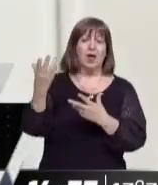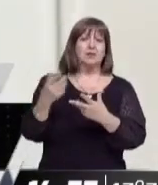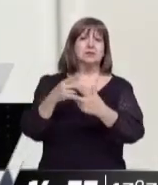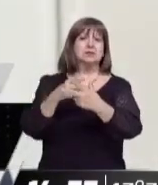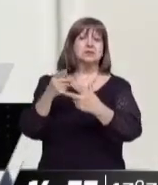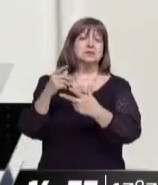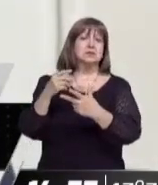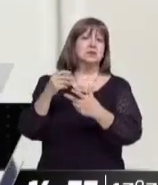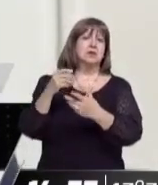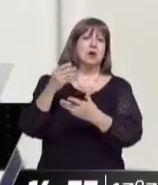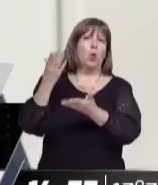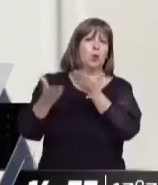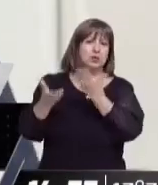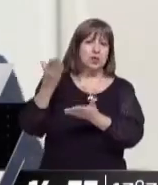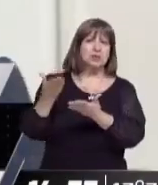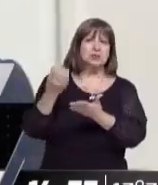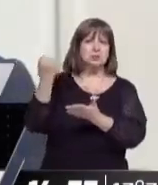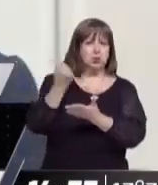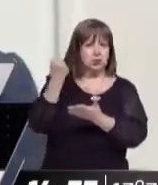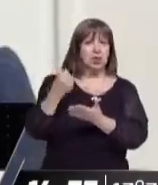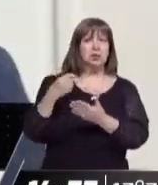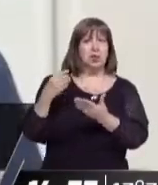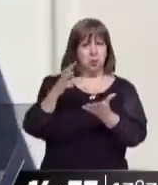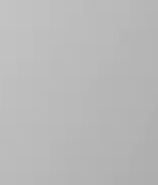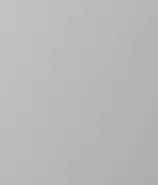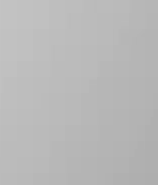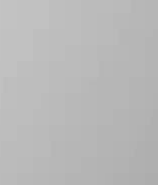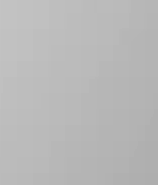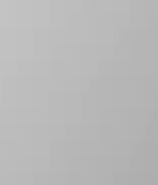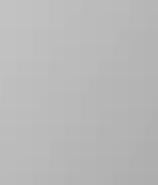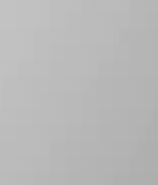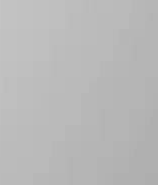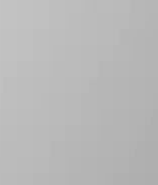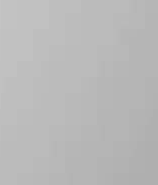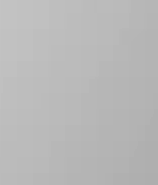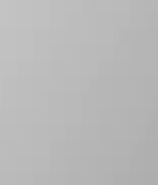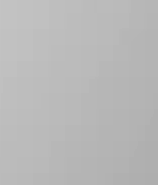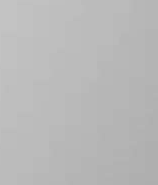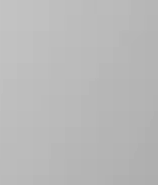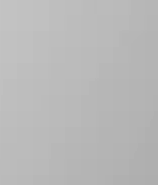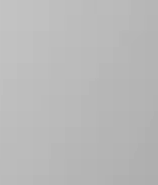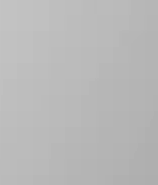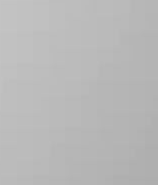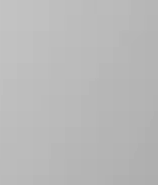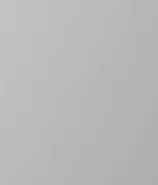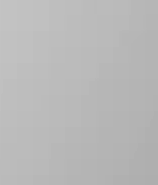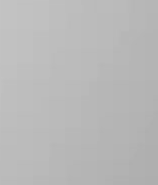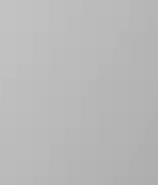importante, lo va a tomar y va a poder acelerar de alguna manera el proceso judicial.